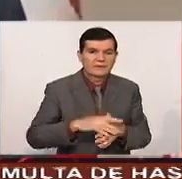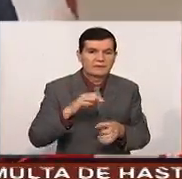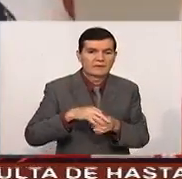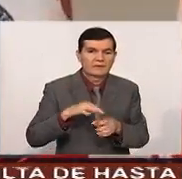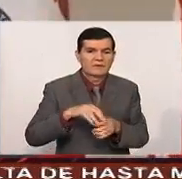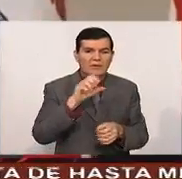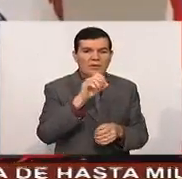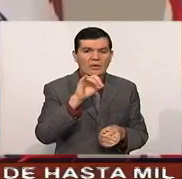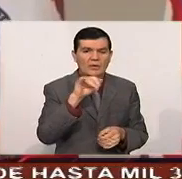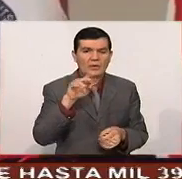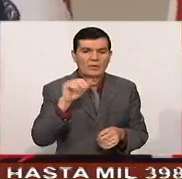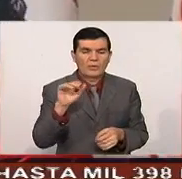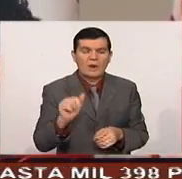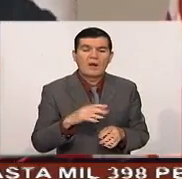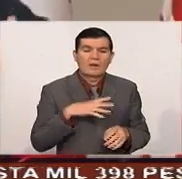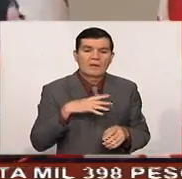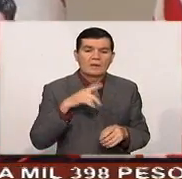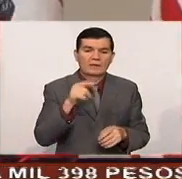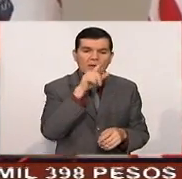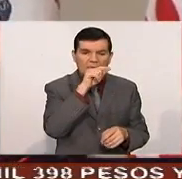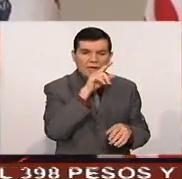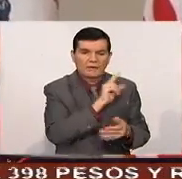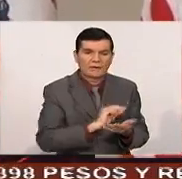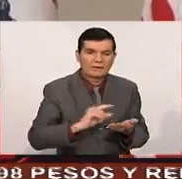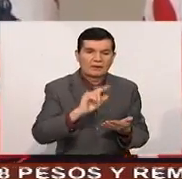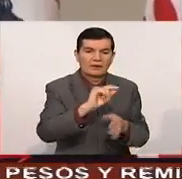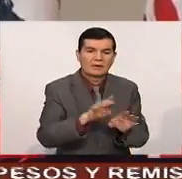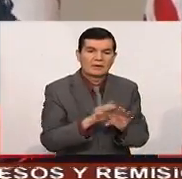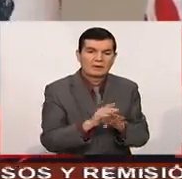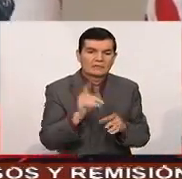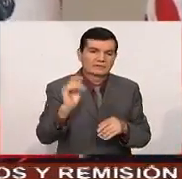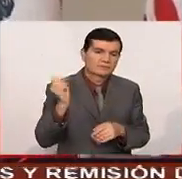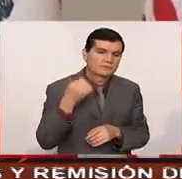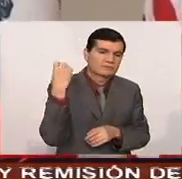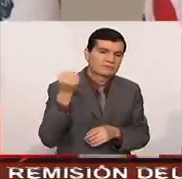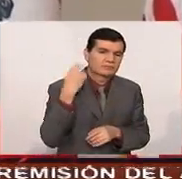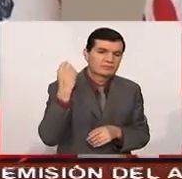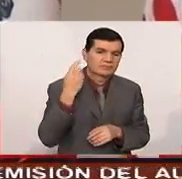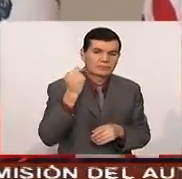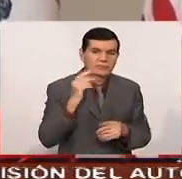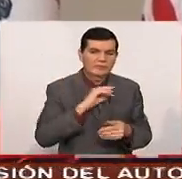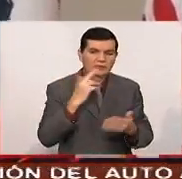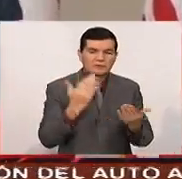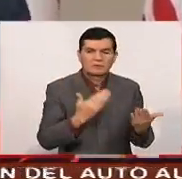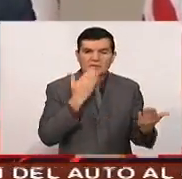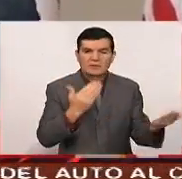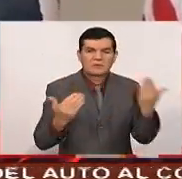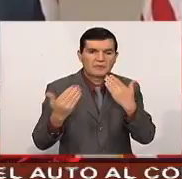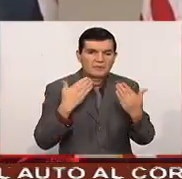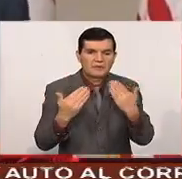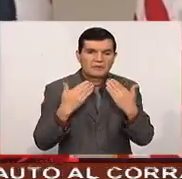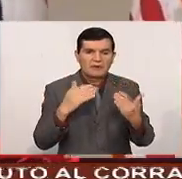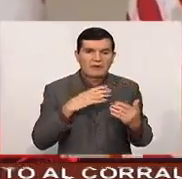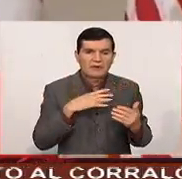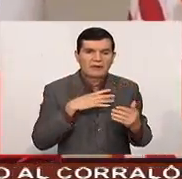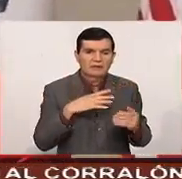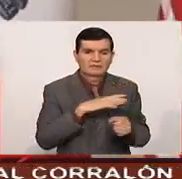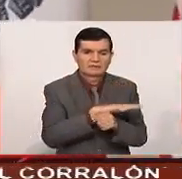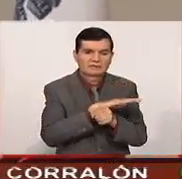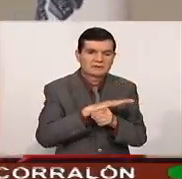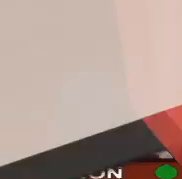Iowa, el magnate escribió en su cuenta de Twitter que su discurso fue muy bien recibido y que tuvo casa